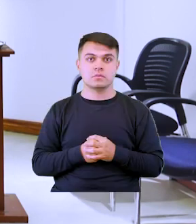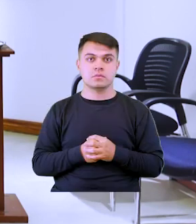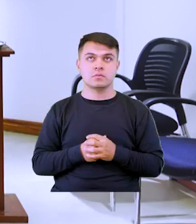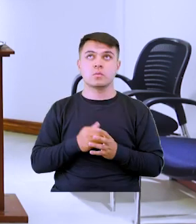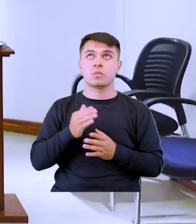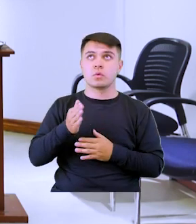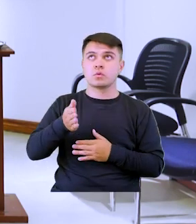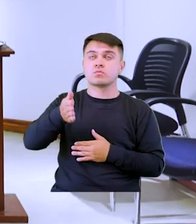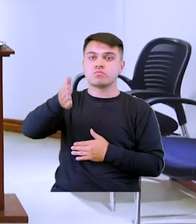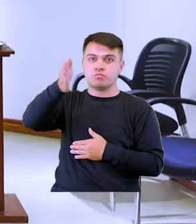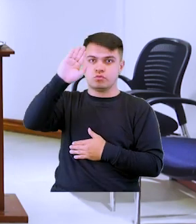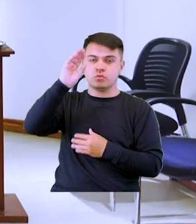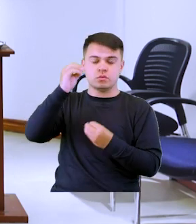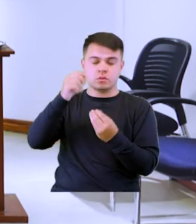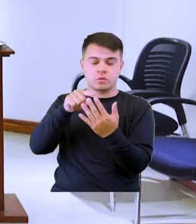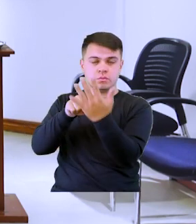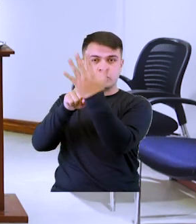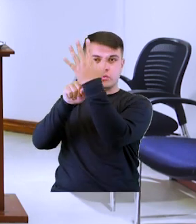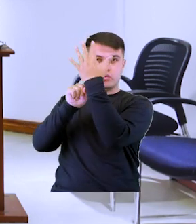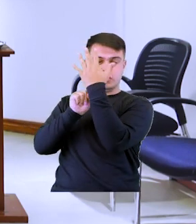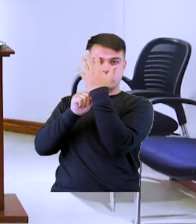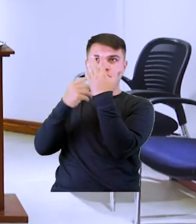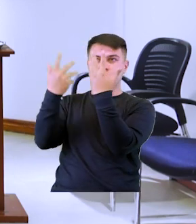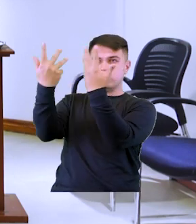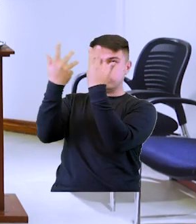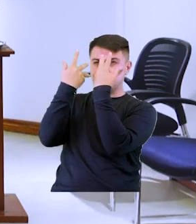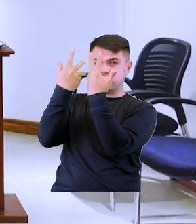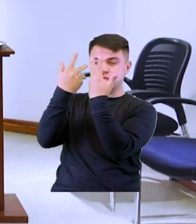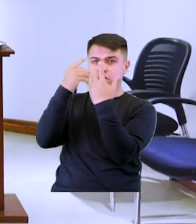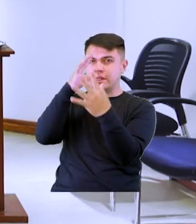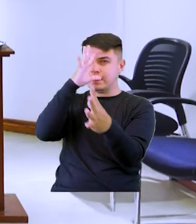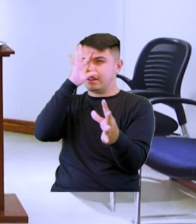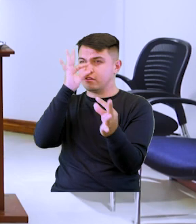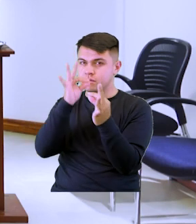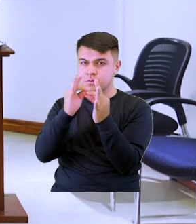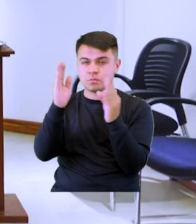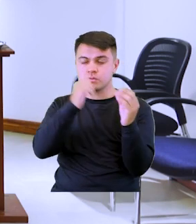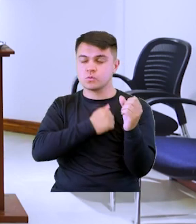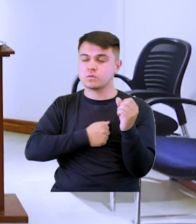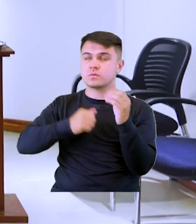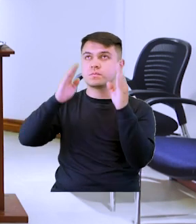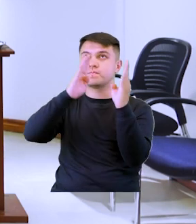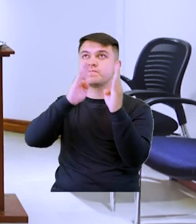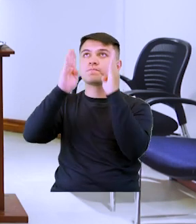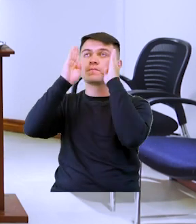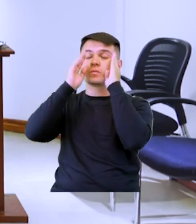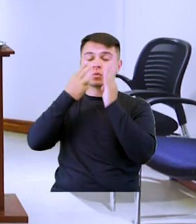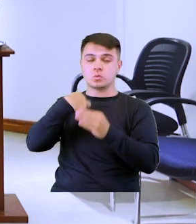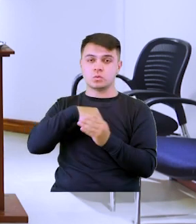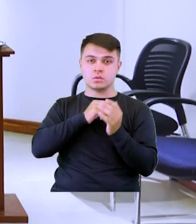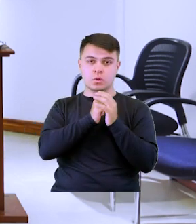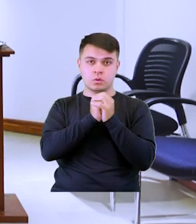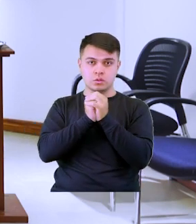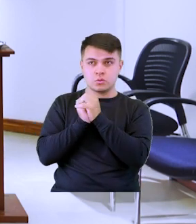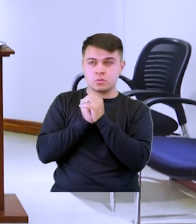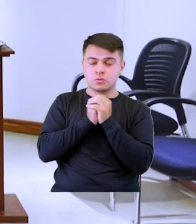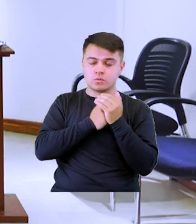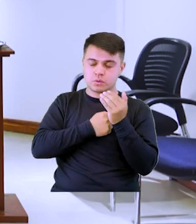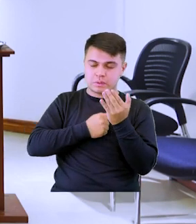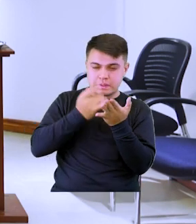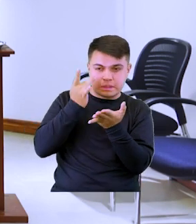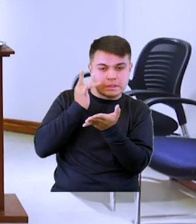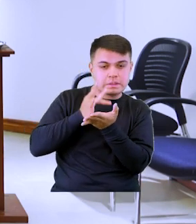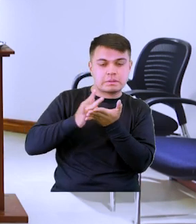has iluminado con las enseñanzas de la fe, escucha, Señor, nuestra oración y purifícanos por medio de este